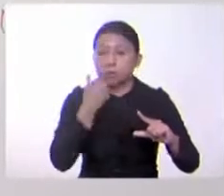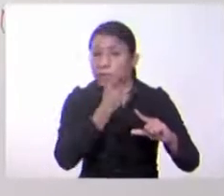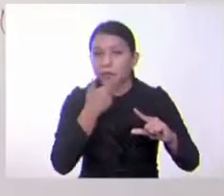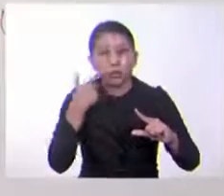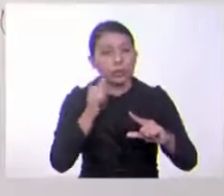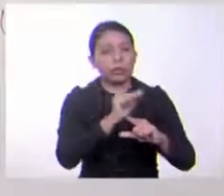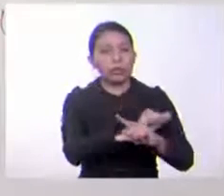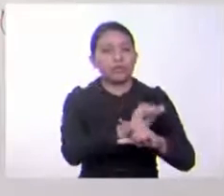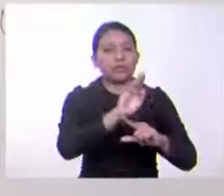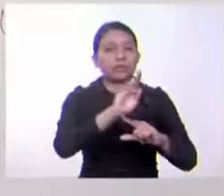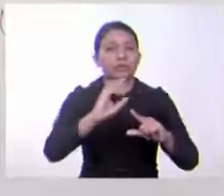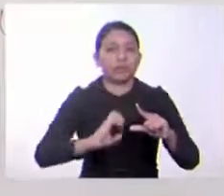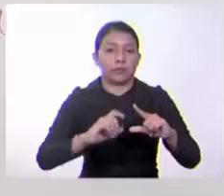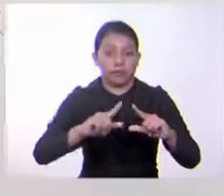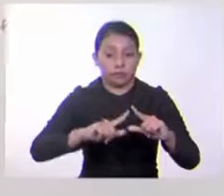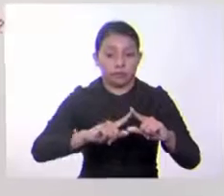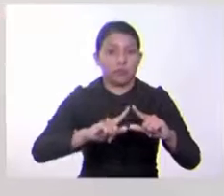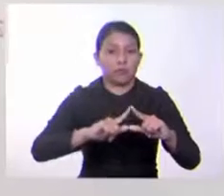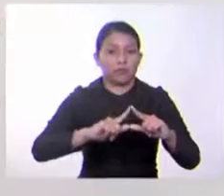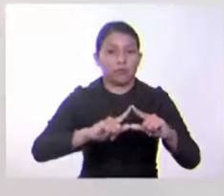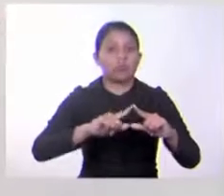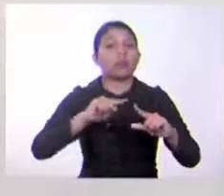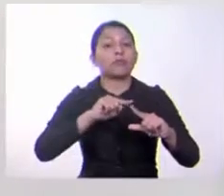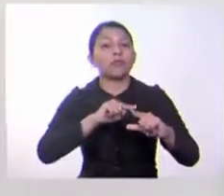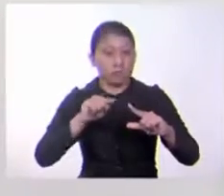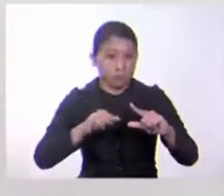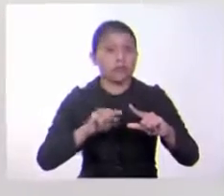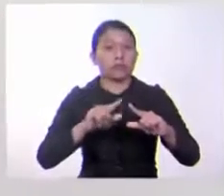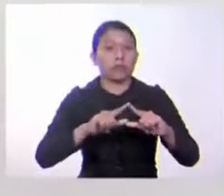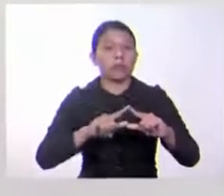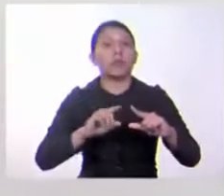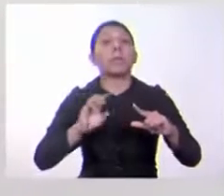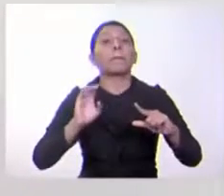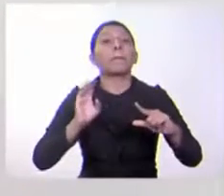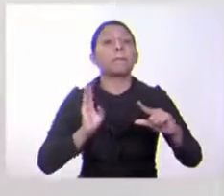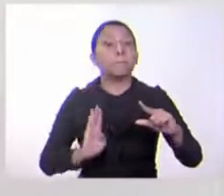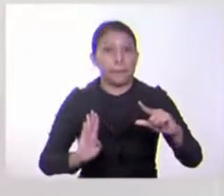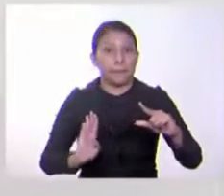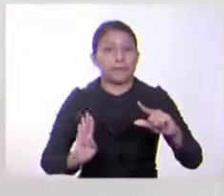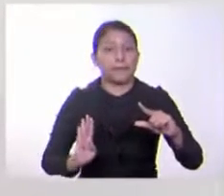si el triángulo ABC cumple la condición B?